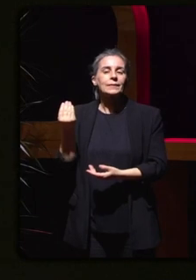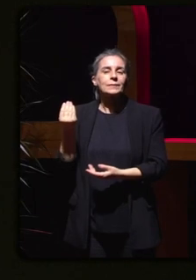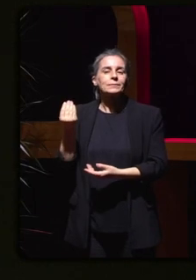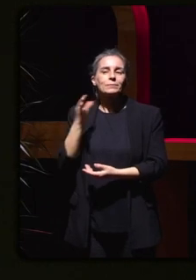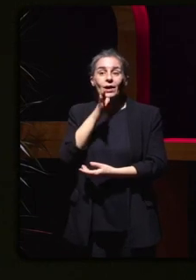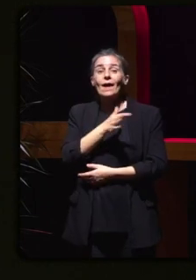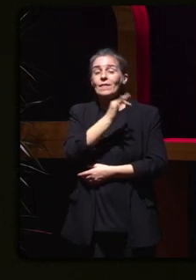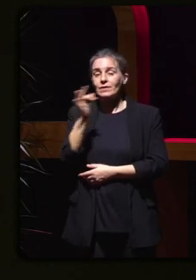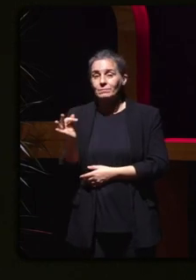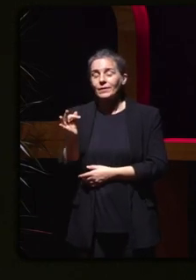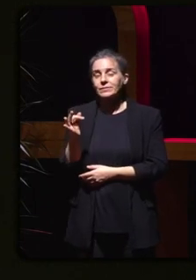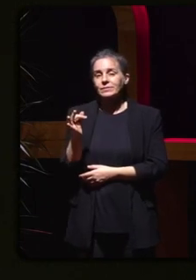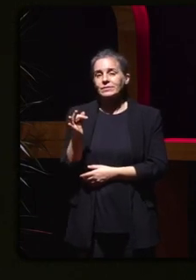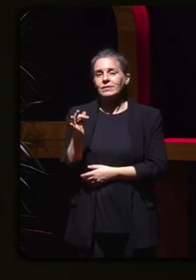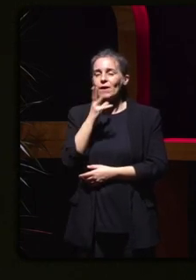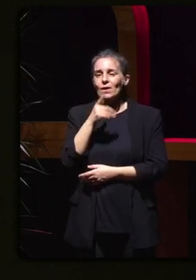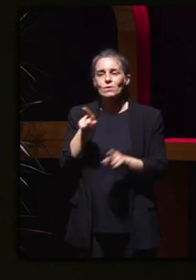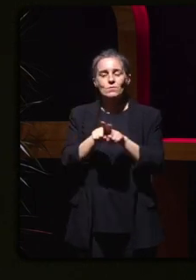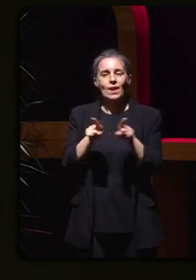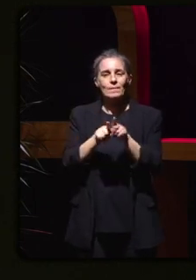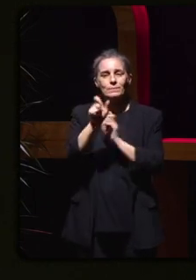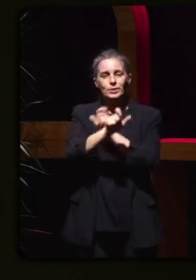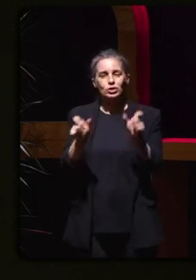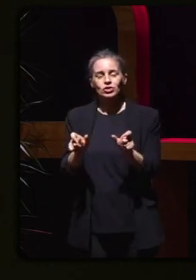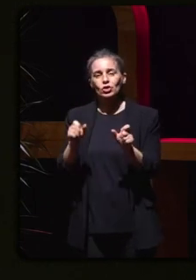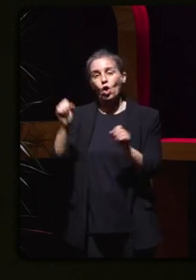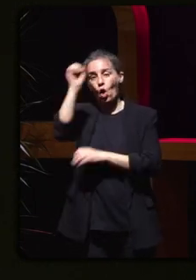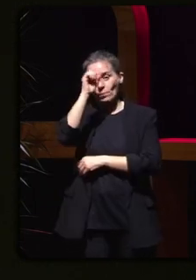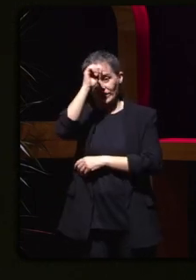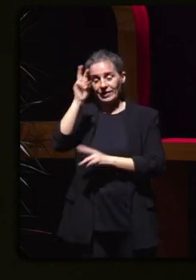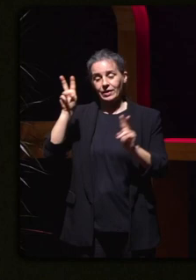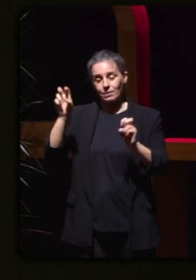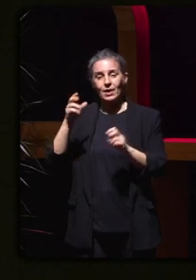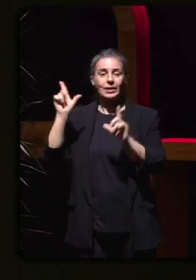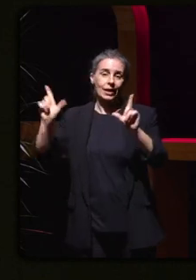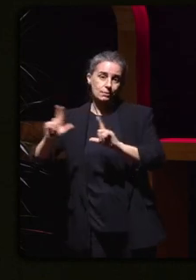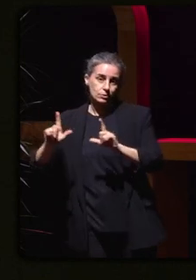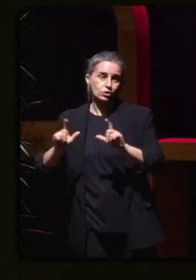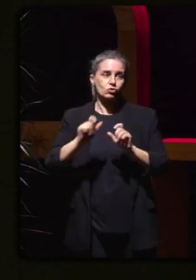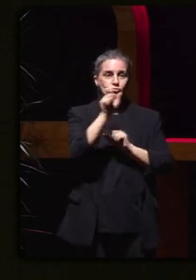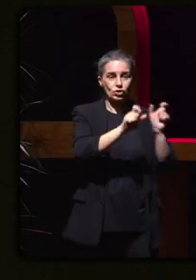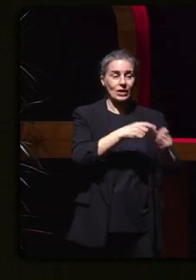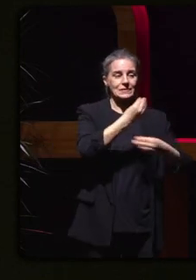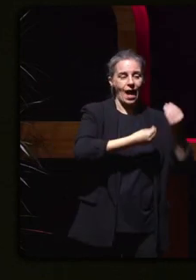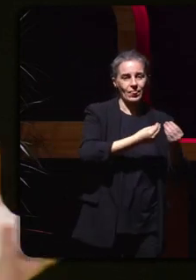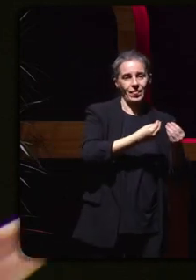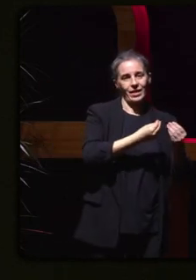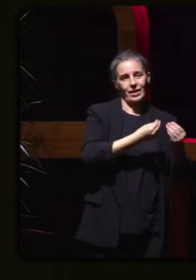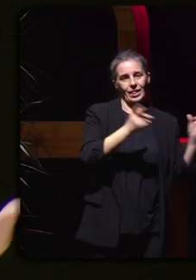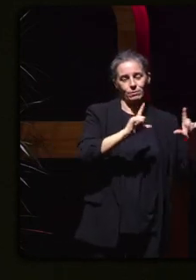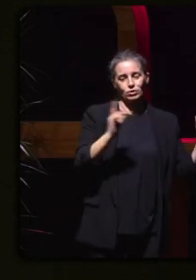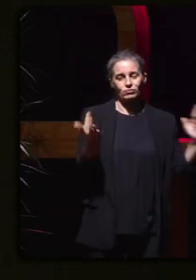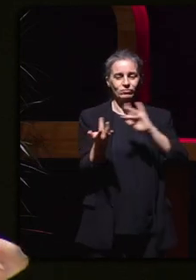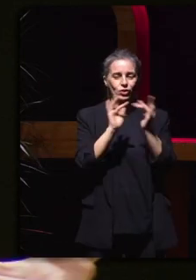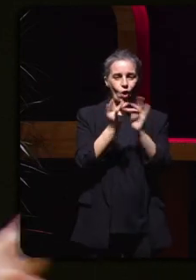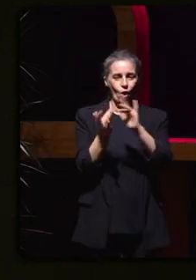cada vez hay más permeabilidad entre la gente que opina de televisión y la gente que hace de televisión o sea cada